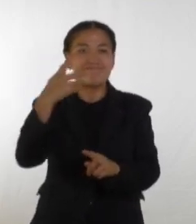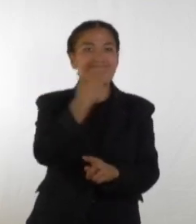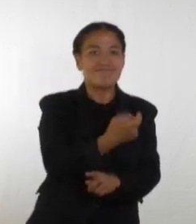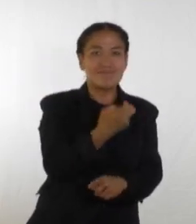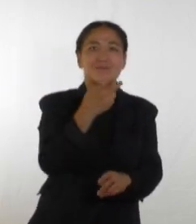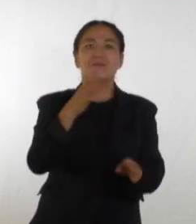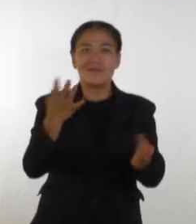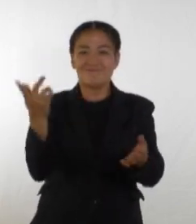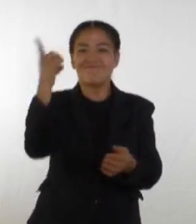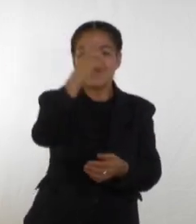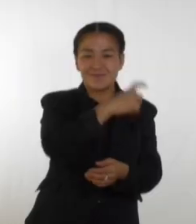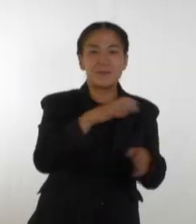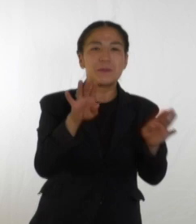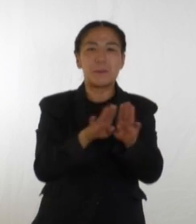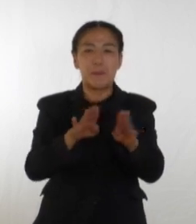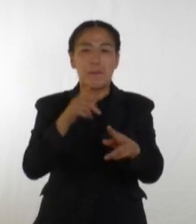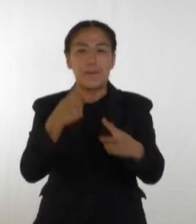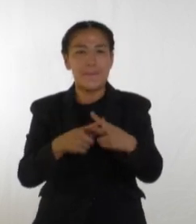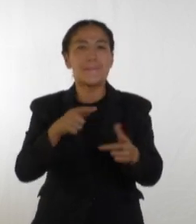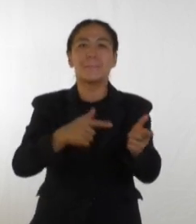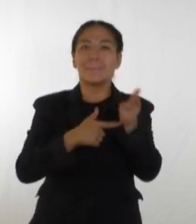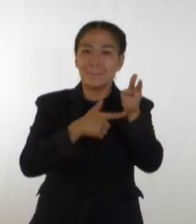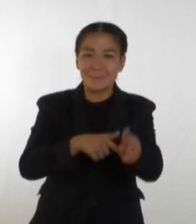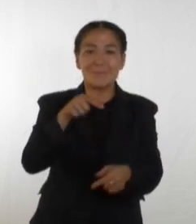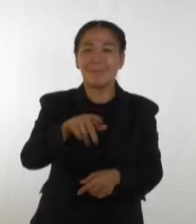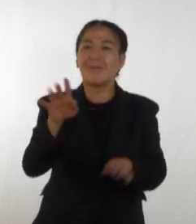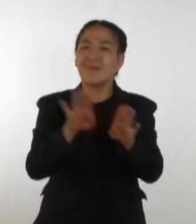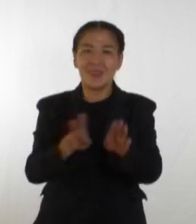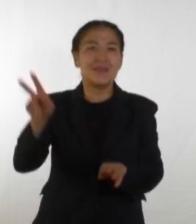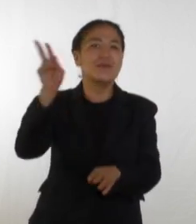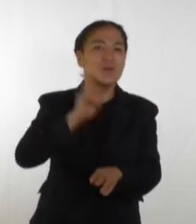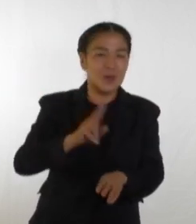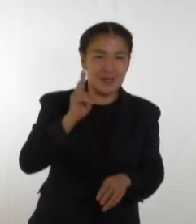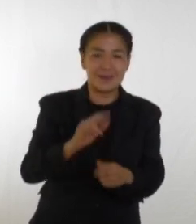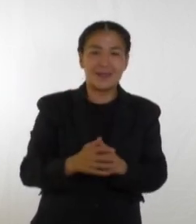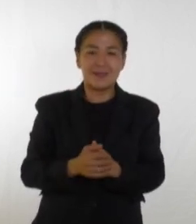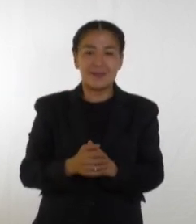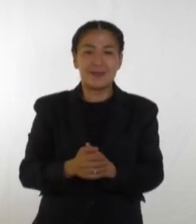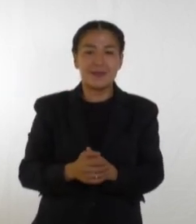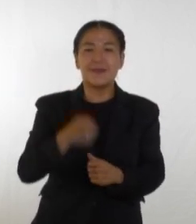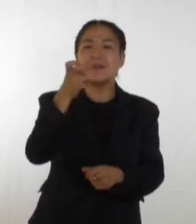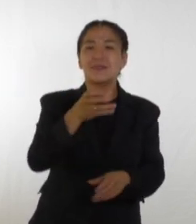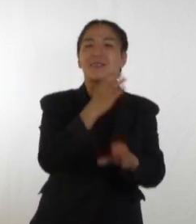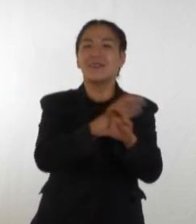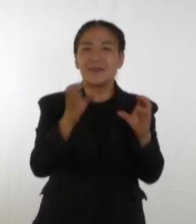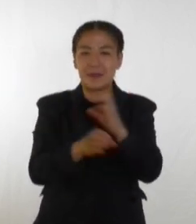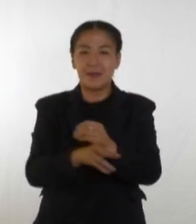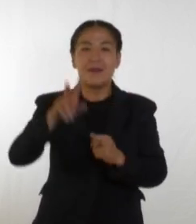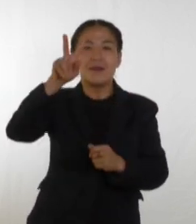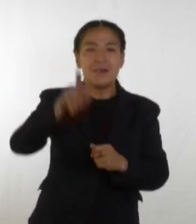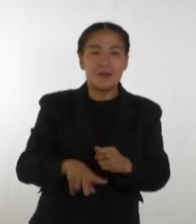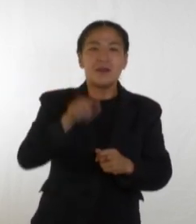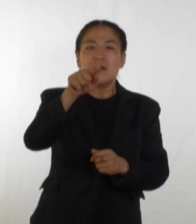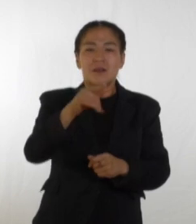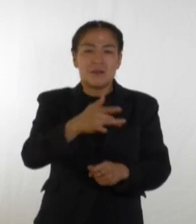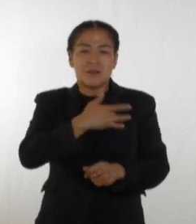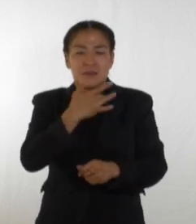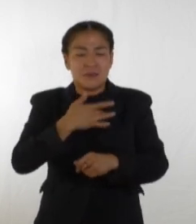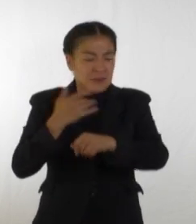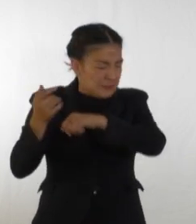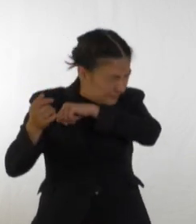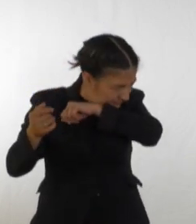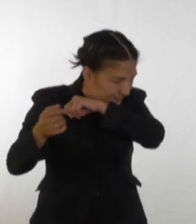es complicadísimo, tan complicado que sigue siendo un evento aleatorio. Entonces, las cosas que